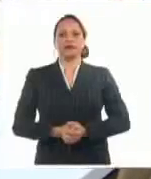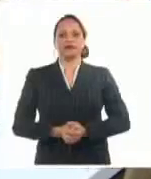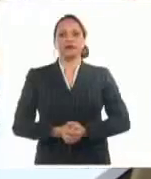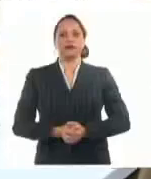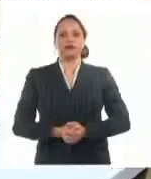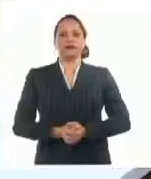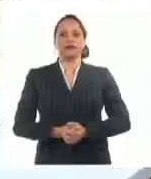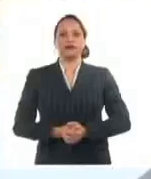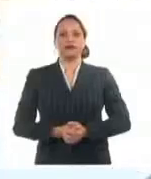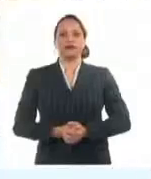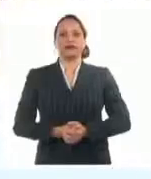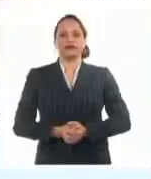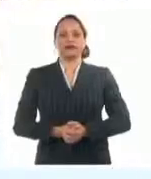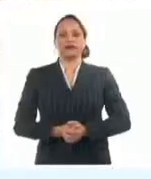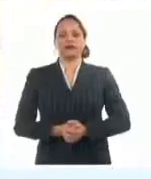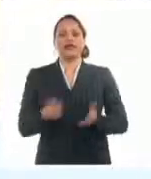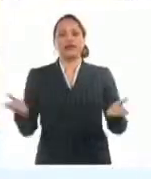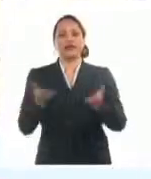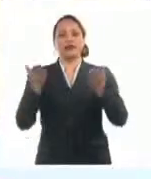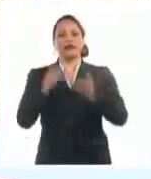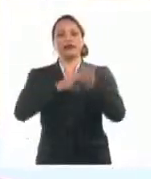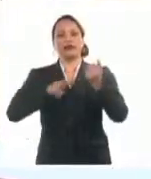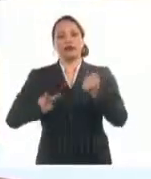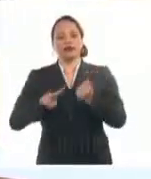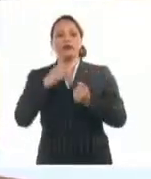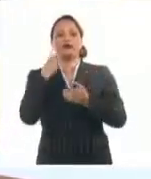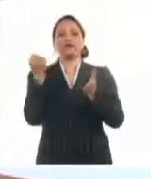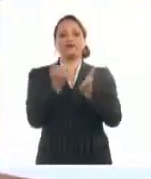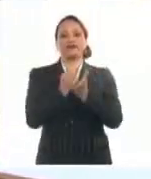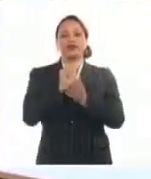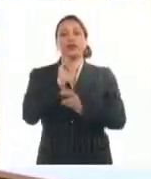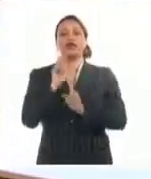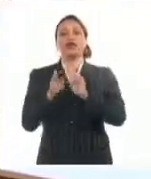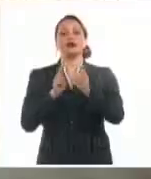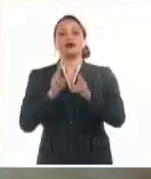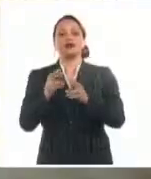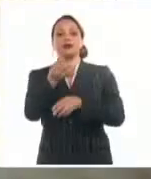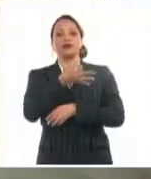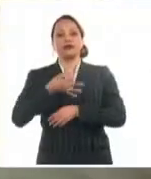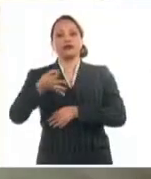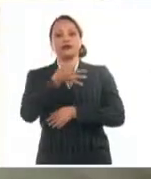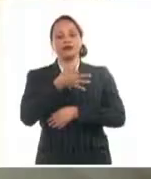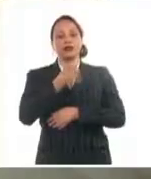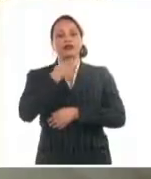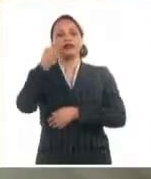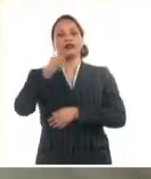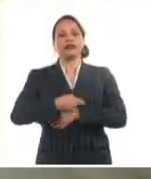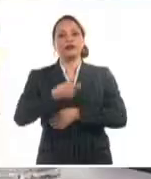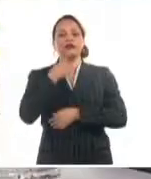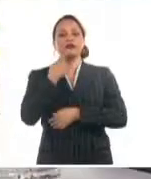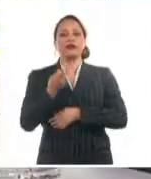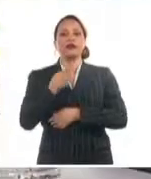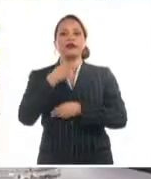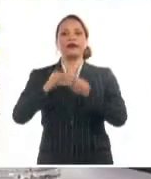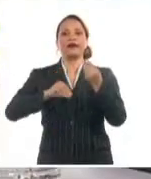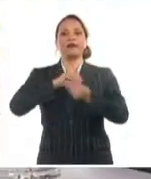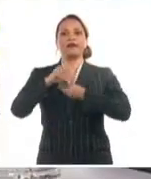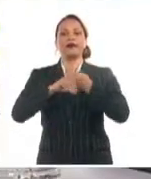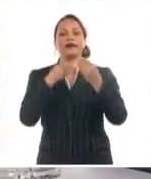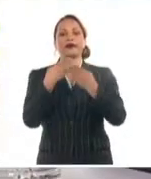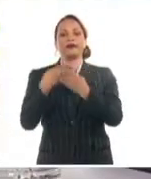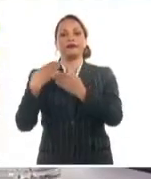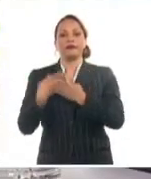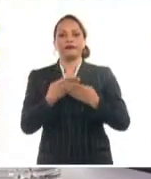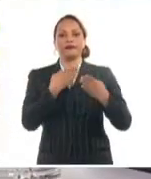apostar por el desarrollo de los territorios, garantizar la autonomía de los municipios sustenta la decisión de descentralizar las competencias a esa